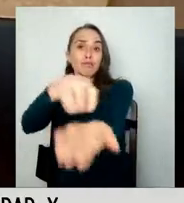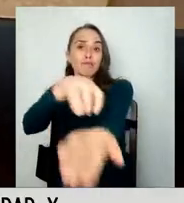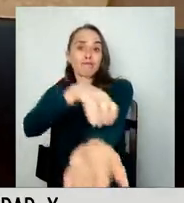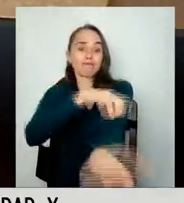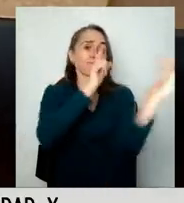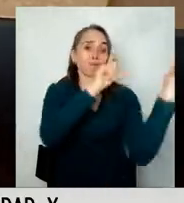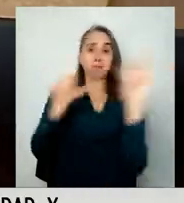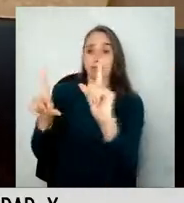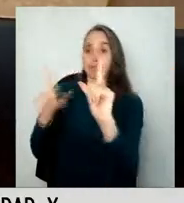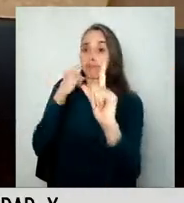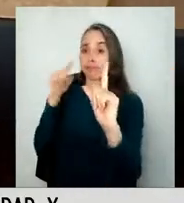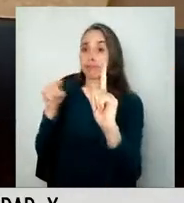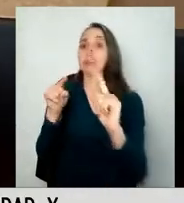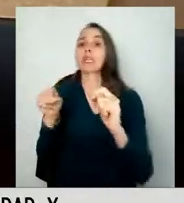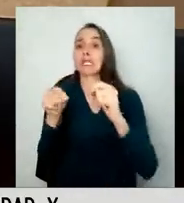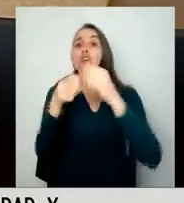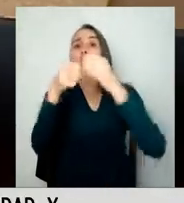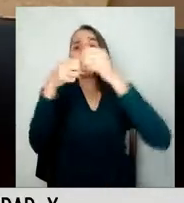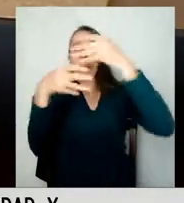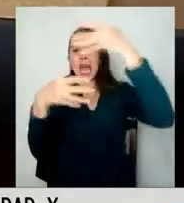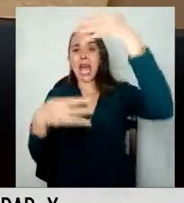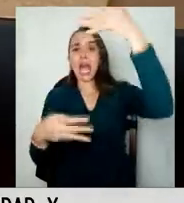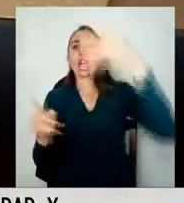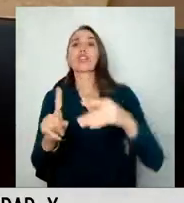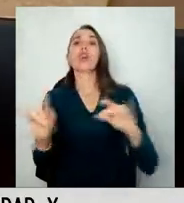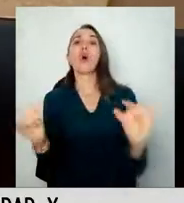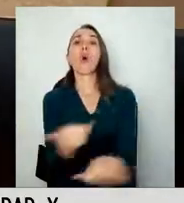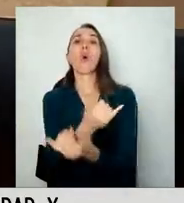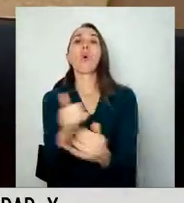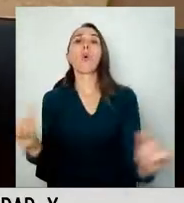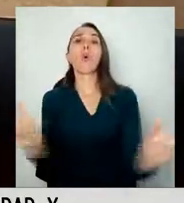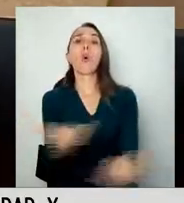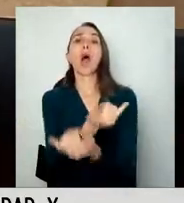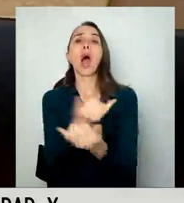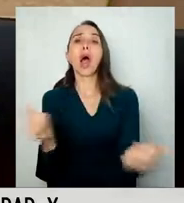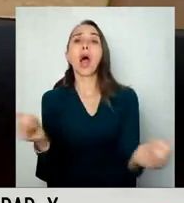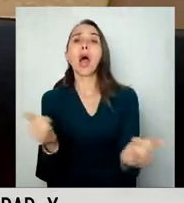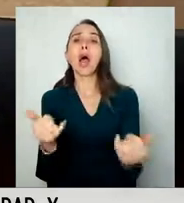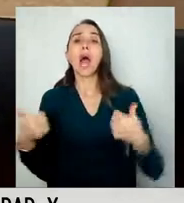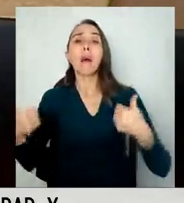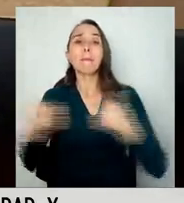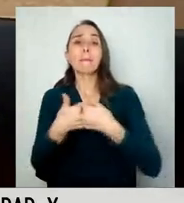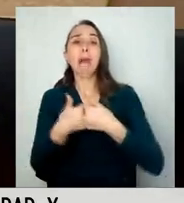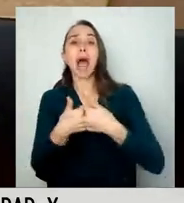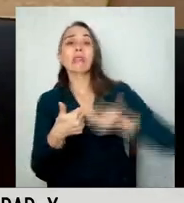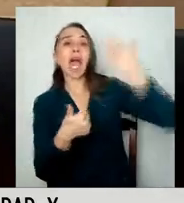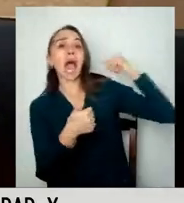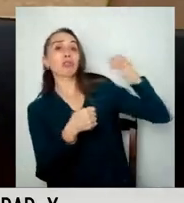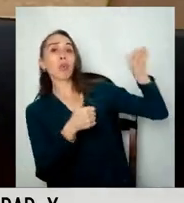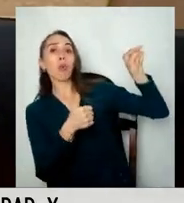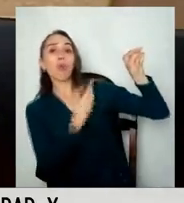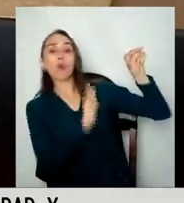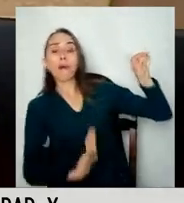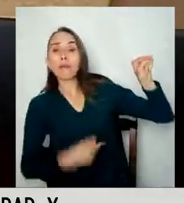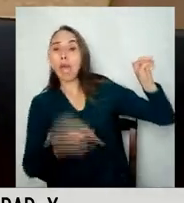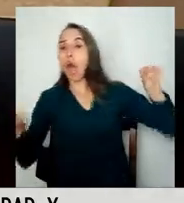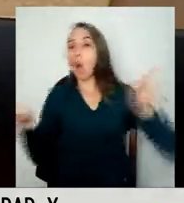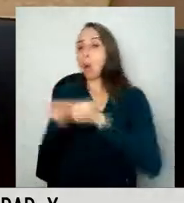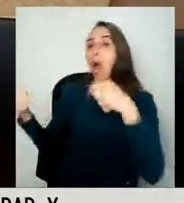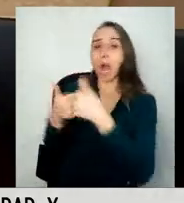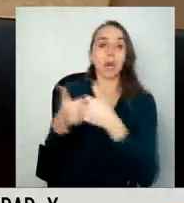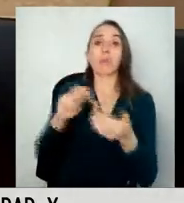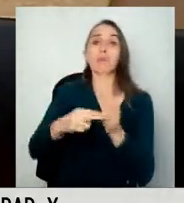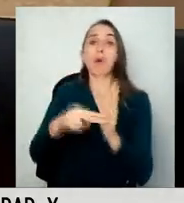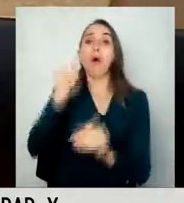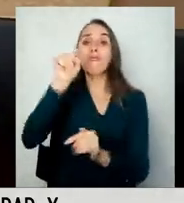todo lo demás no jugar a una suerte tampoco de empate el problema es el estado que es permanente tenemos que en esto